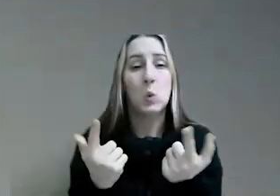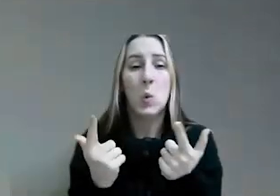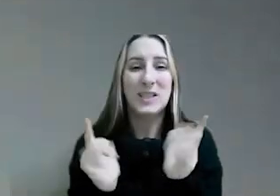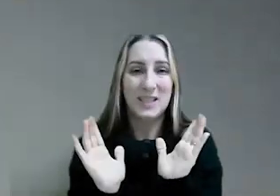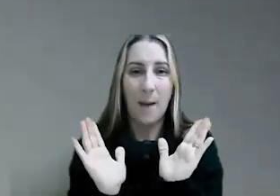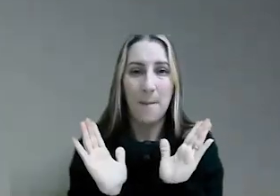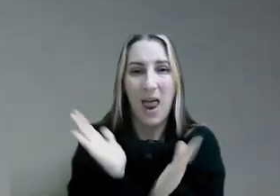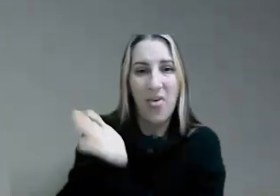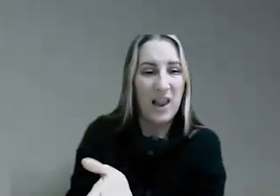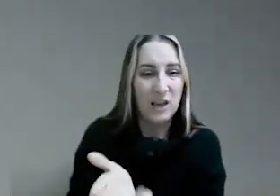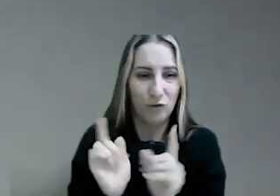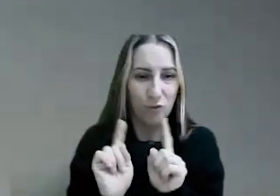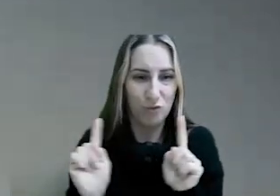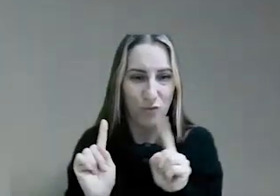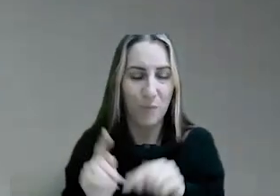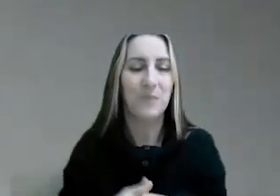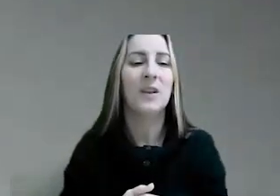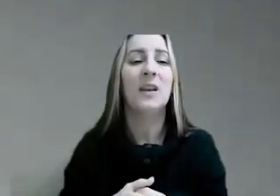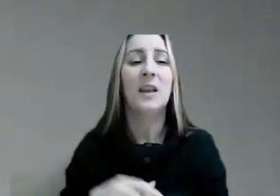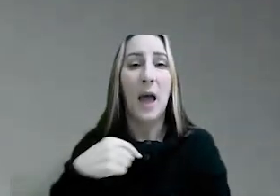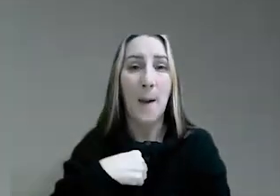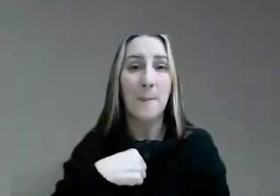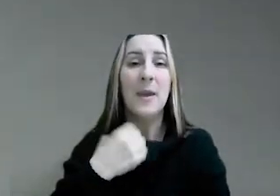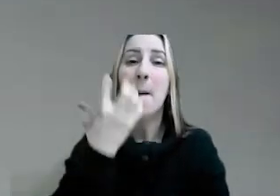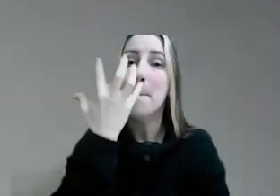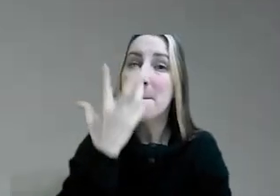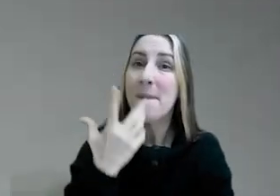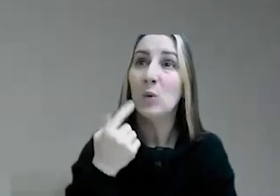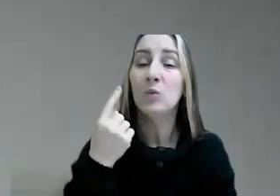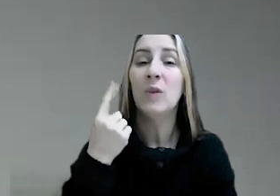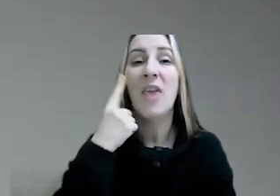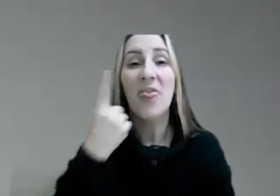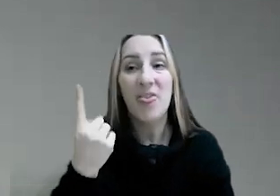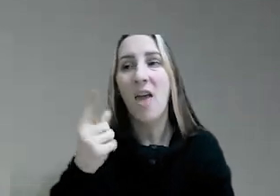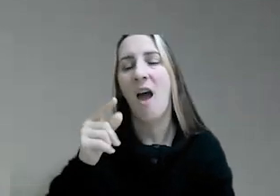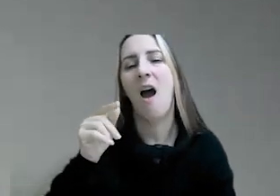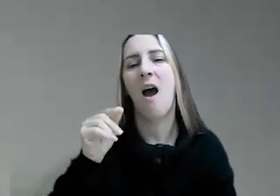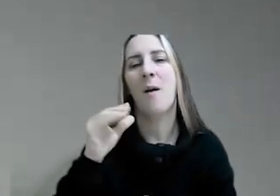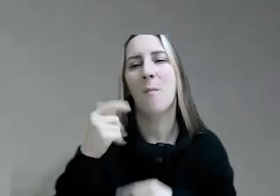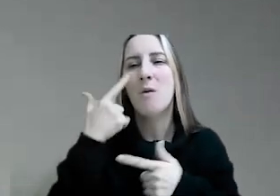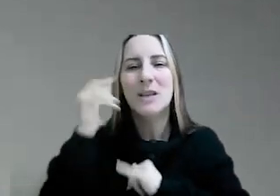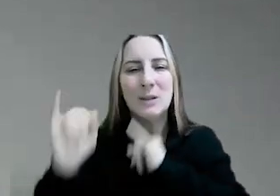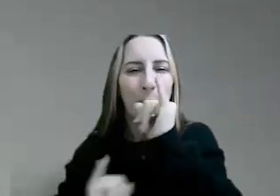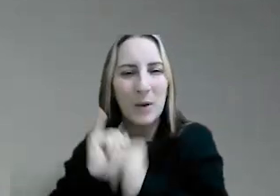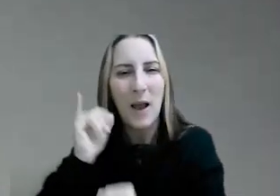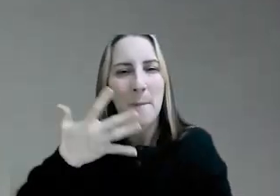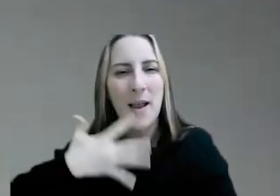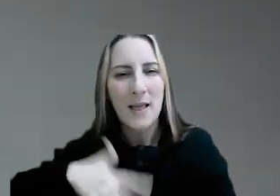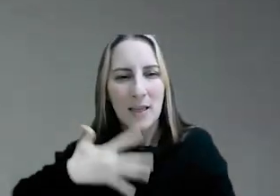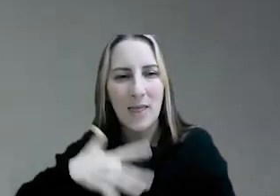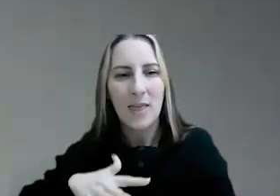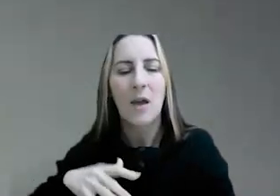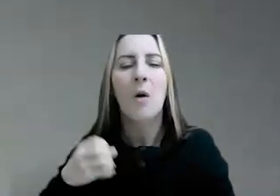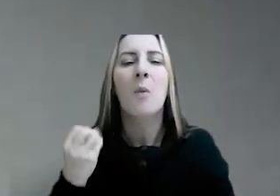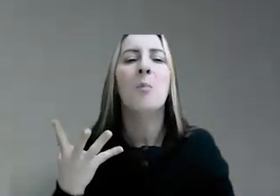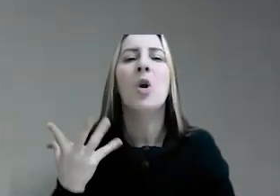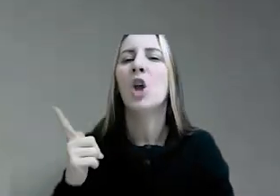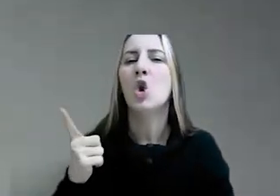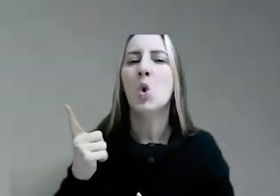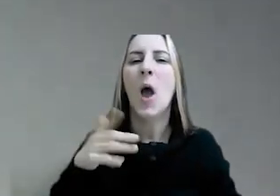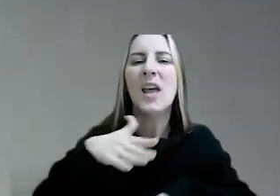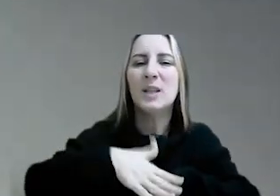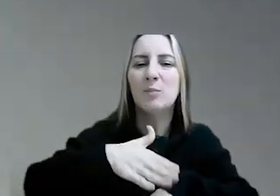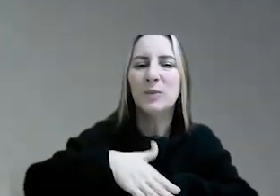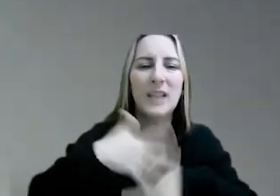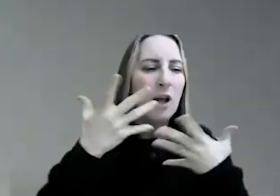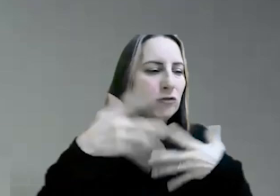delito. Por eso a mí me gusta tomar y traerlo a este delito y explicarlo como para que se entienda, porque no tenemos tanta jurisprudencia de esto